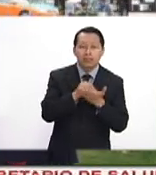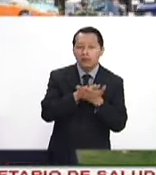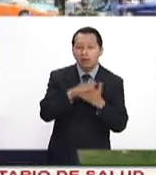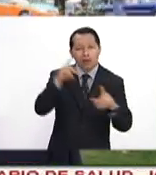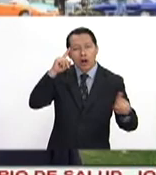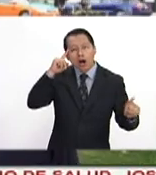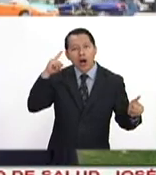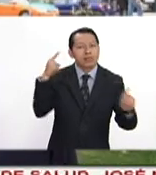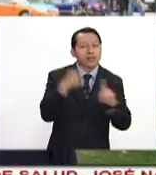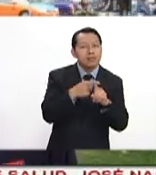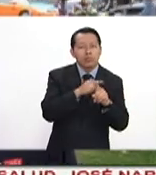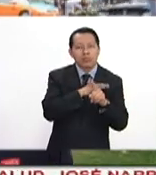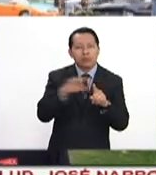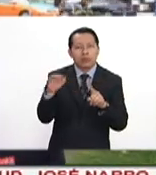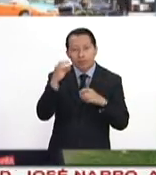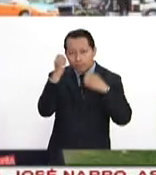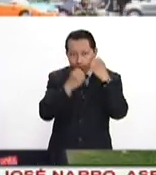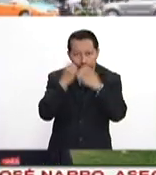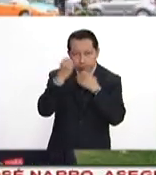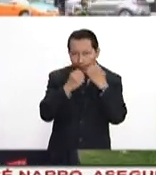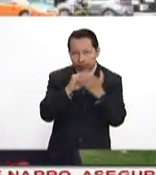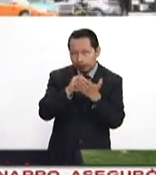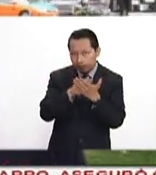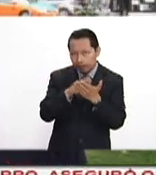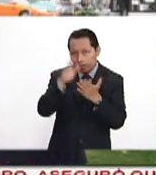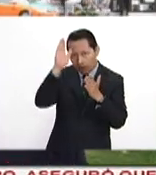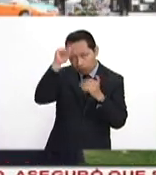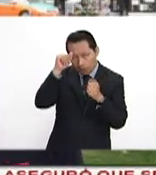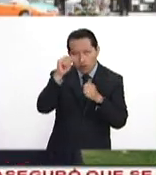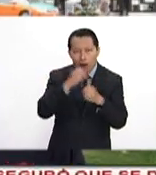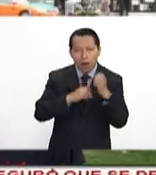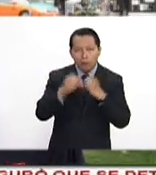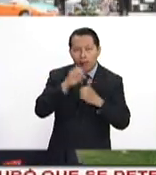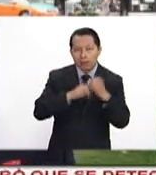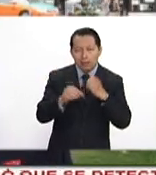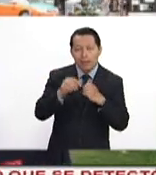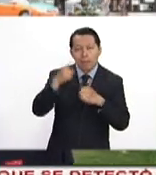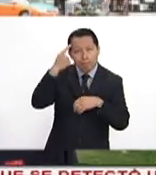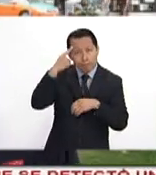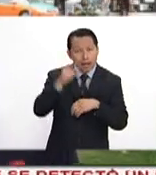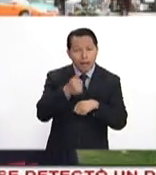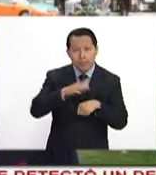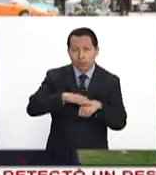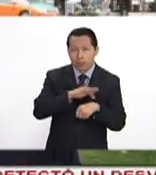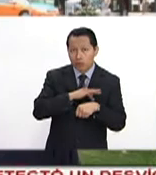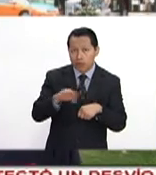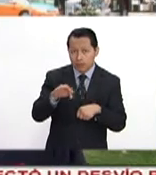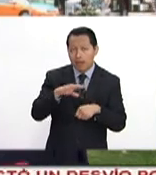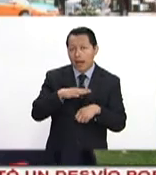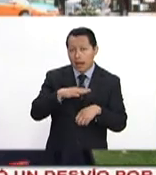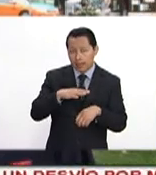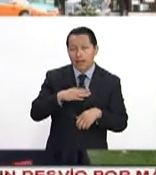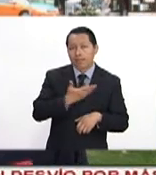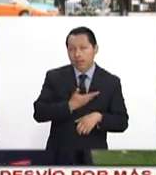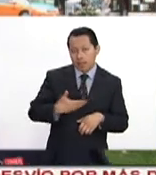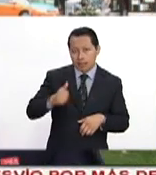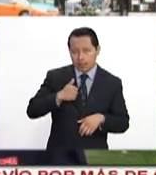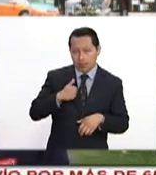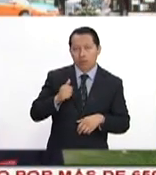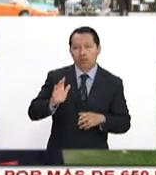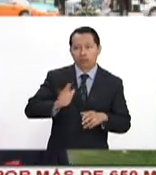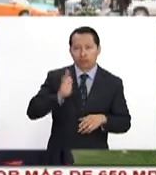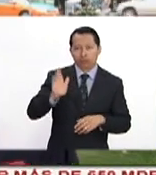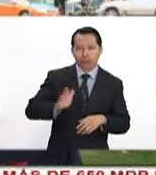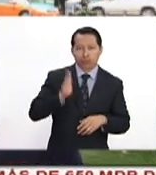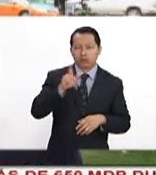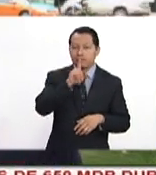los objetivos de la revisión de este acuerdo comercial. Para la administración del primer ministro Justin Trudeau no hay sorpresas, también ya